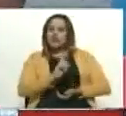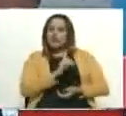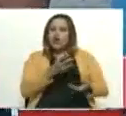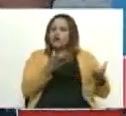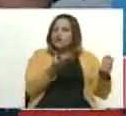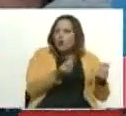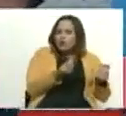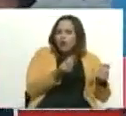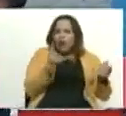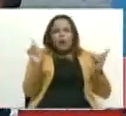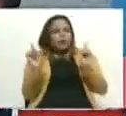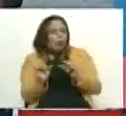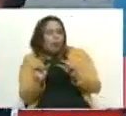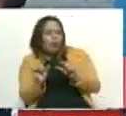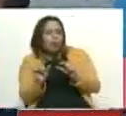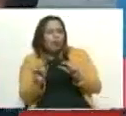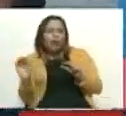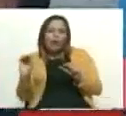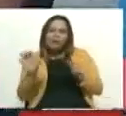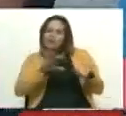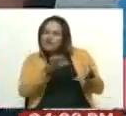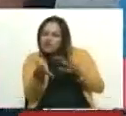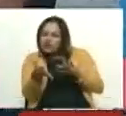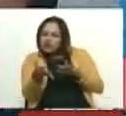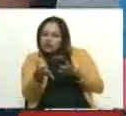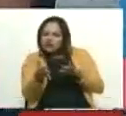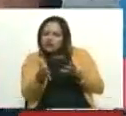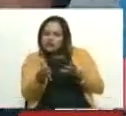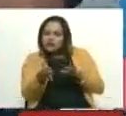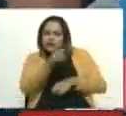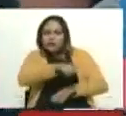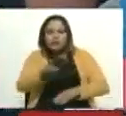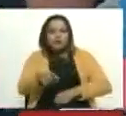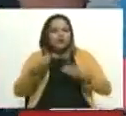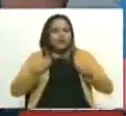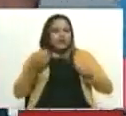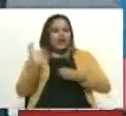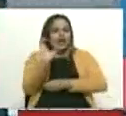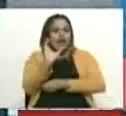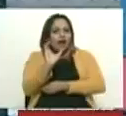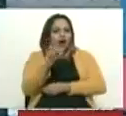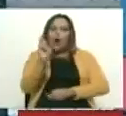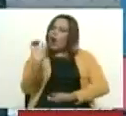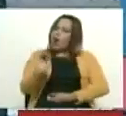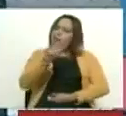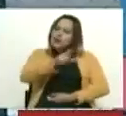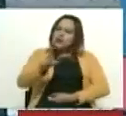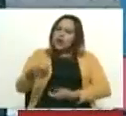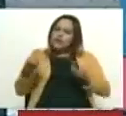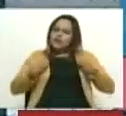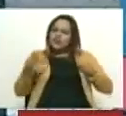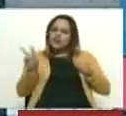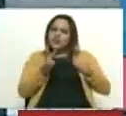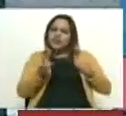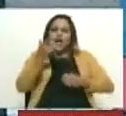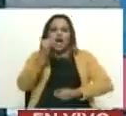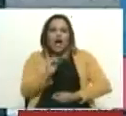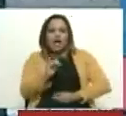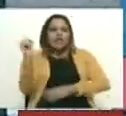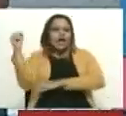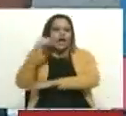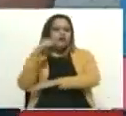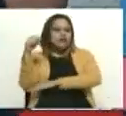o una mediana cantidad de caraqueñas, caraqueños o de venezolanas y venezolanos que sean portadores de